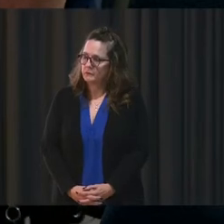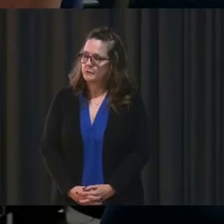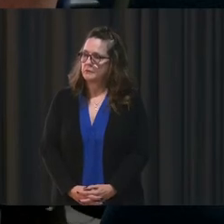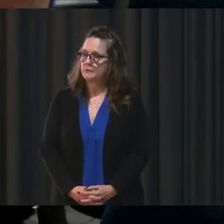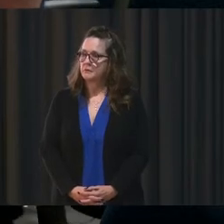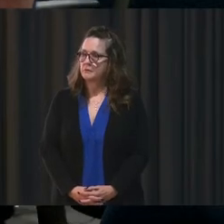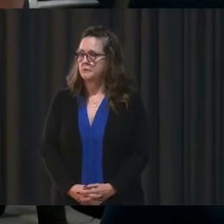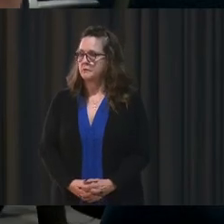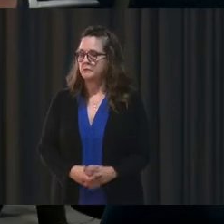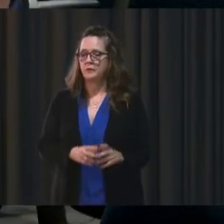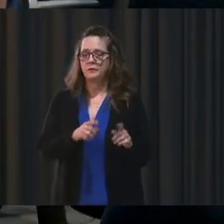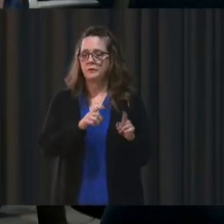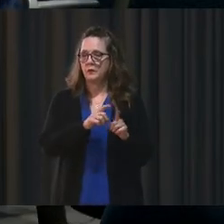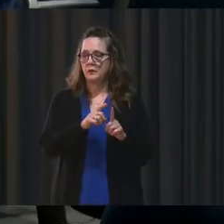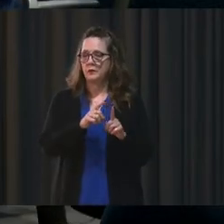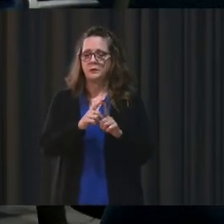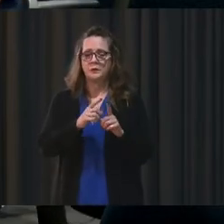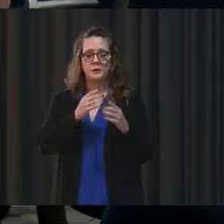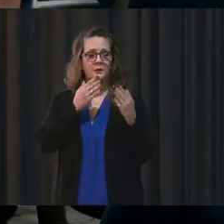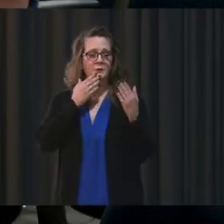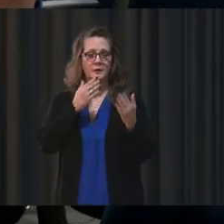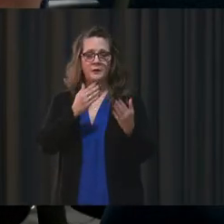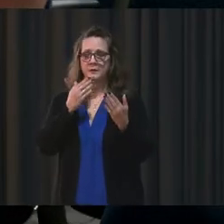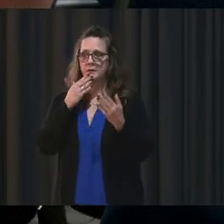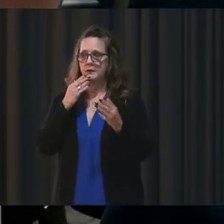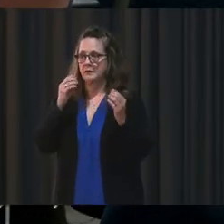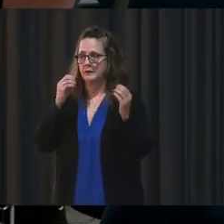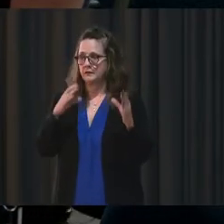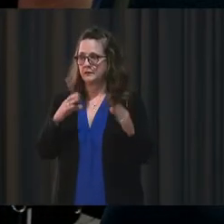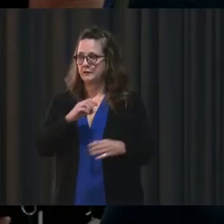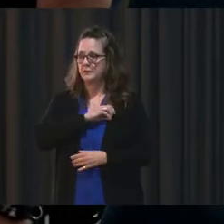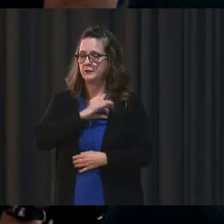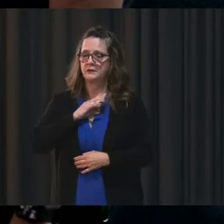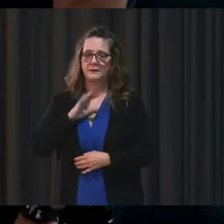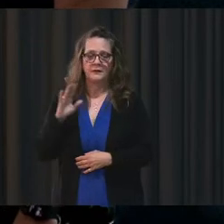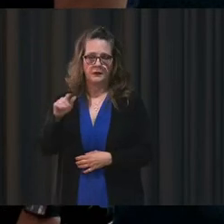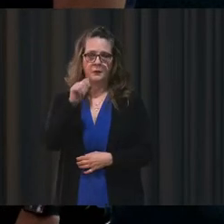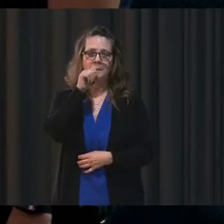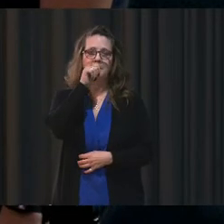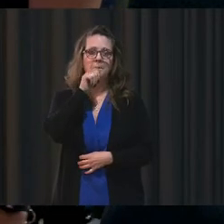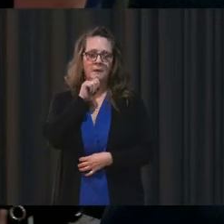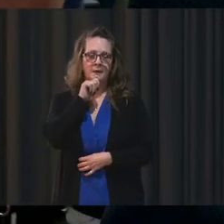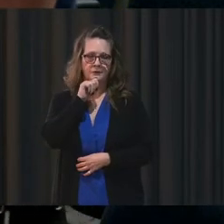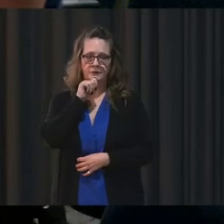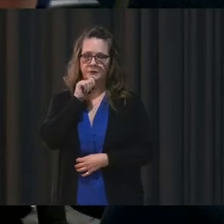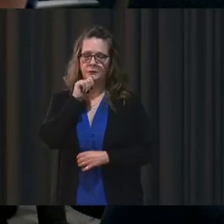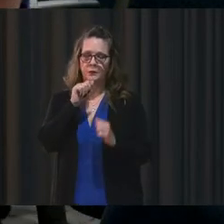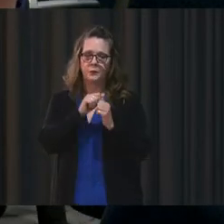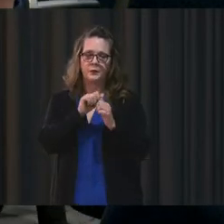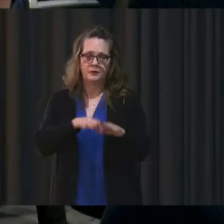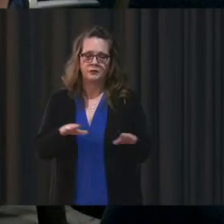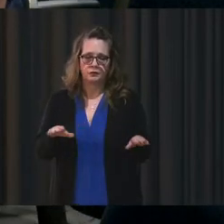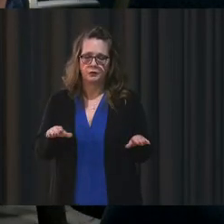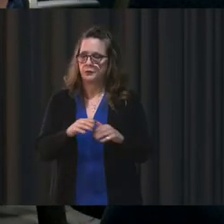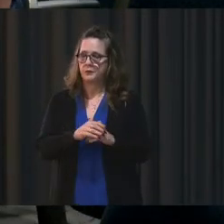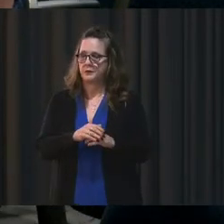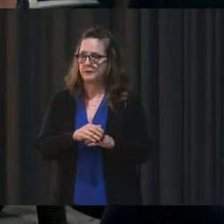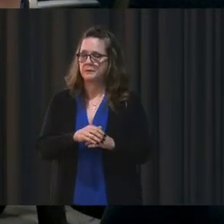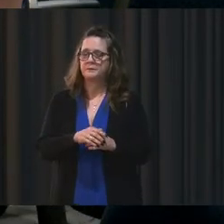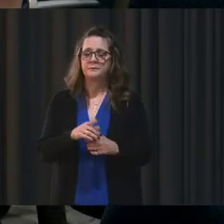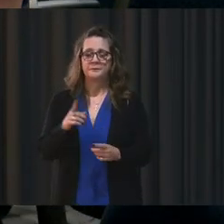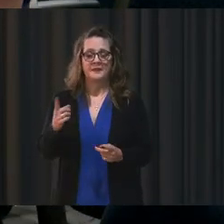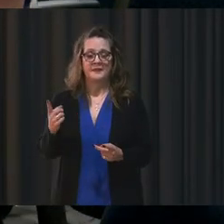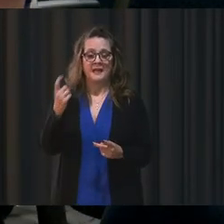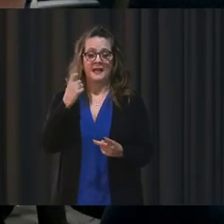Y también quiero decir también gracias a los profesores y la staff de los pacientes que tienen que para los niños. La siguiente cosa que me pidió